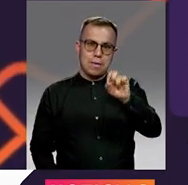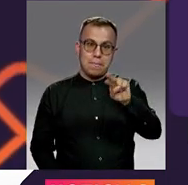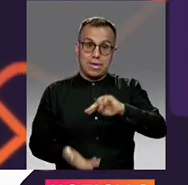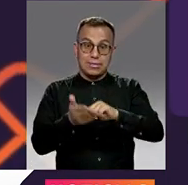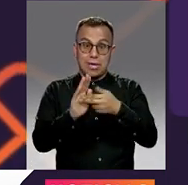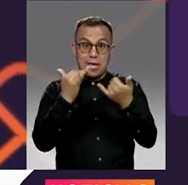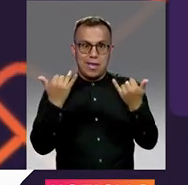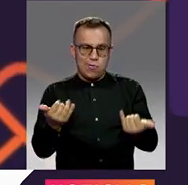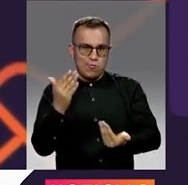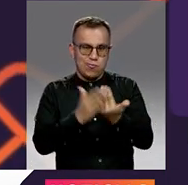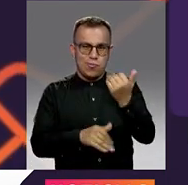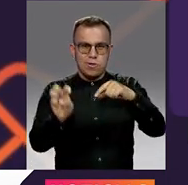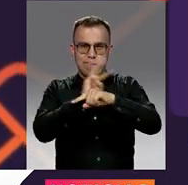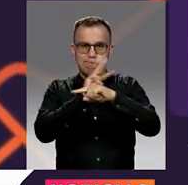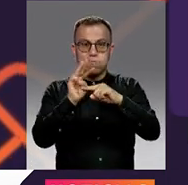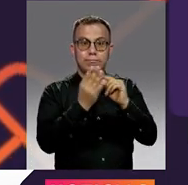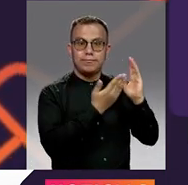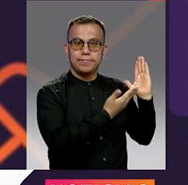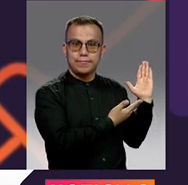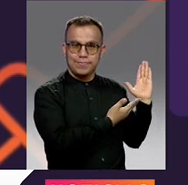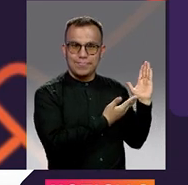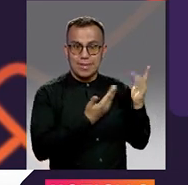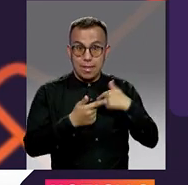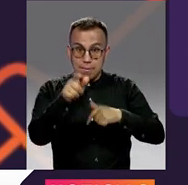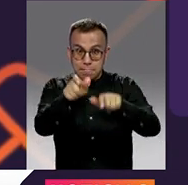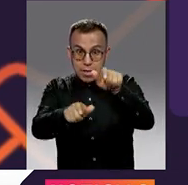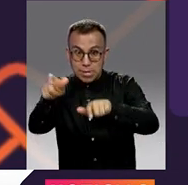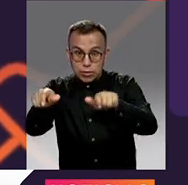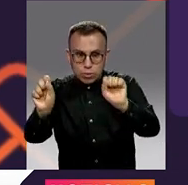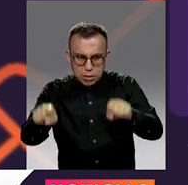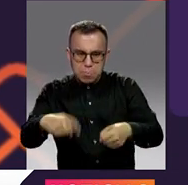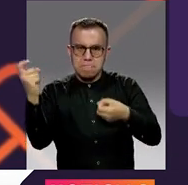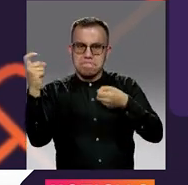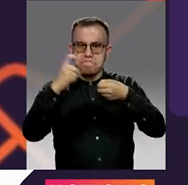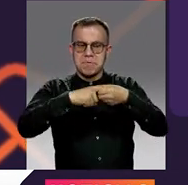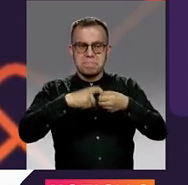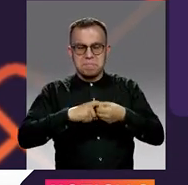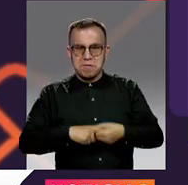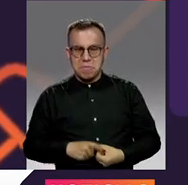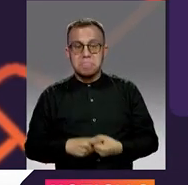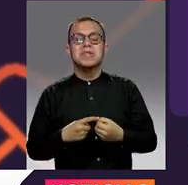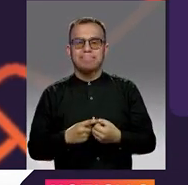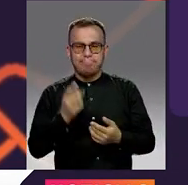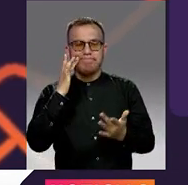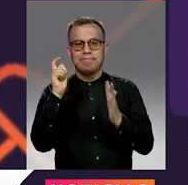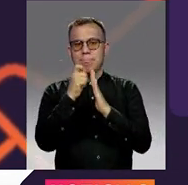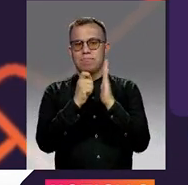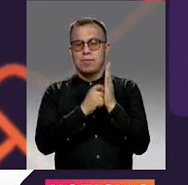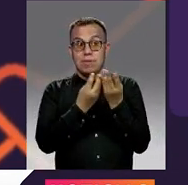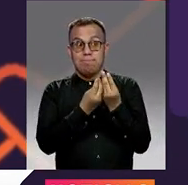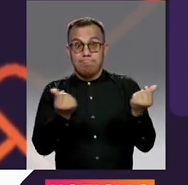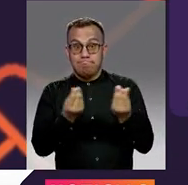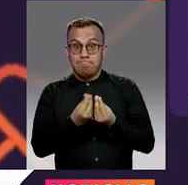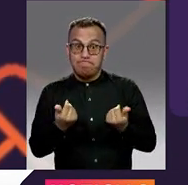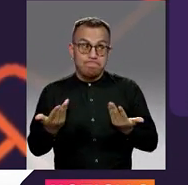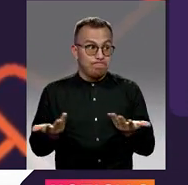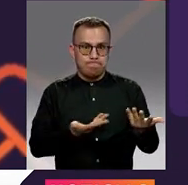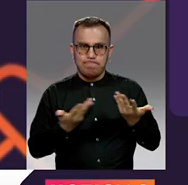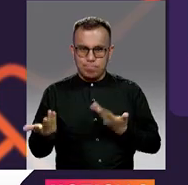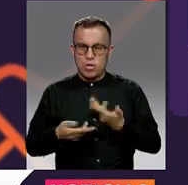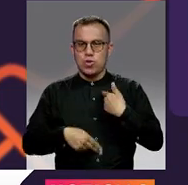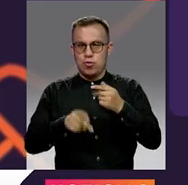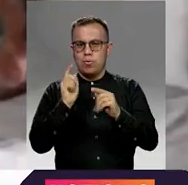ONG lanzaron la plataforma Vida, donde las personas pueden registrarse y dar a conocer casos particulares de desaparición bajo